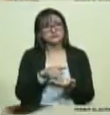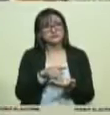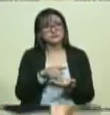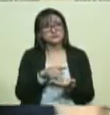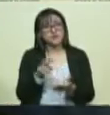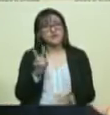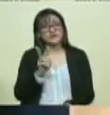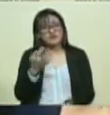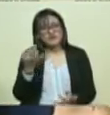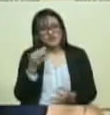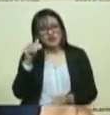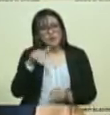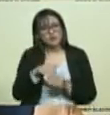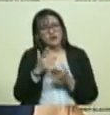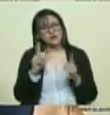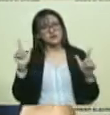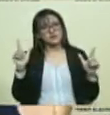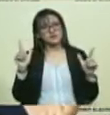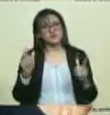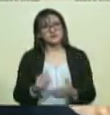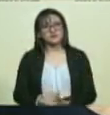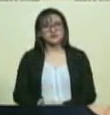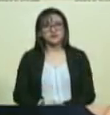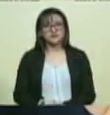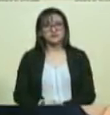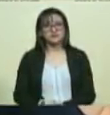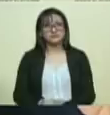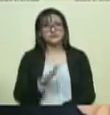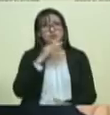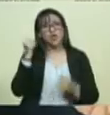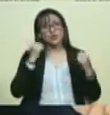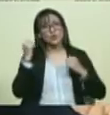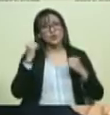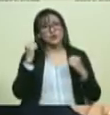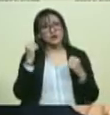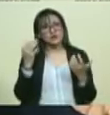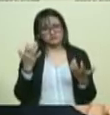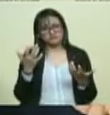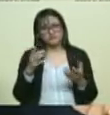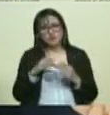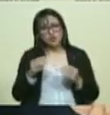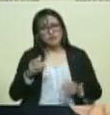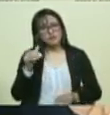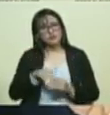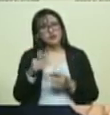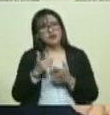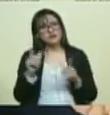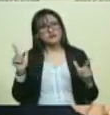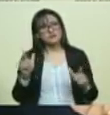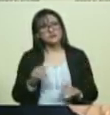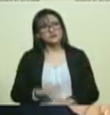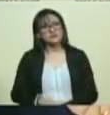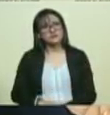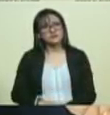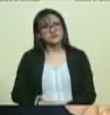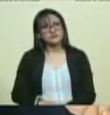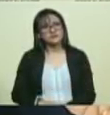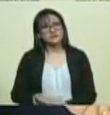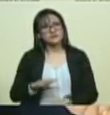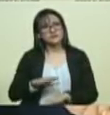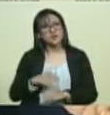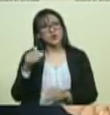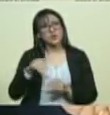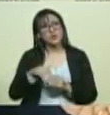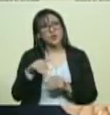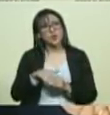los venezolanos votan libremente. Yo no tengo ninguna duda que van a votar libremente. ¿Por qué? Porque el voto es el